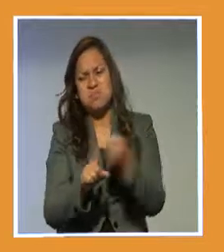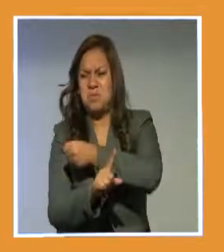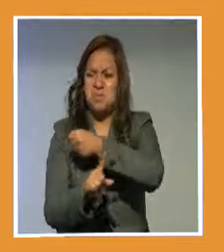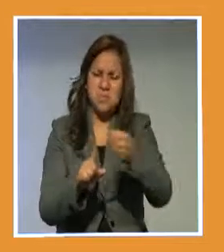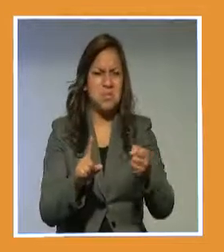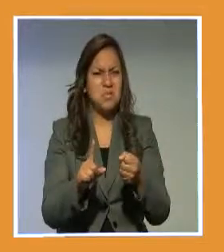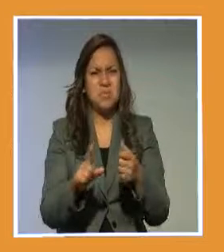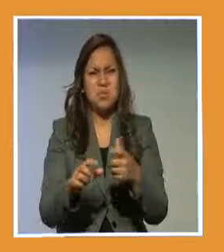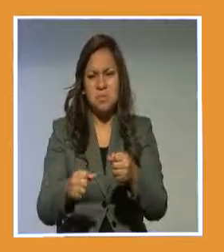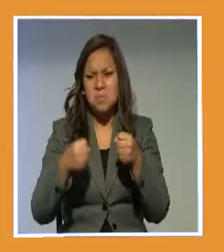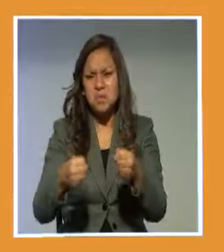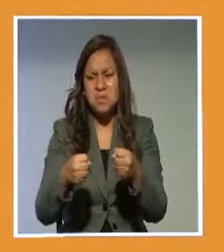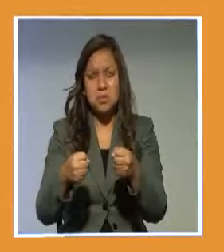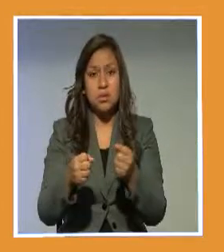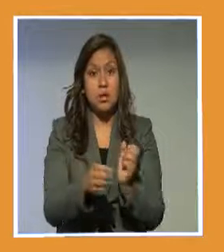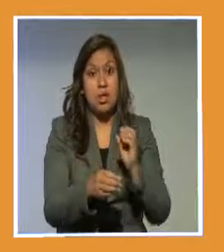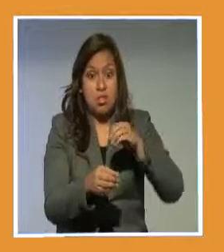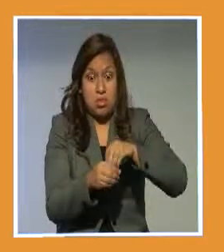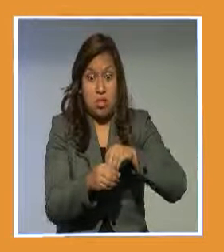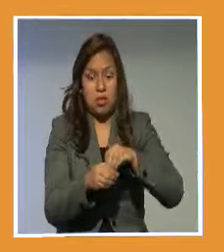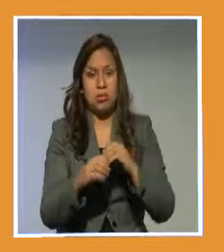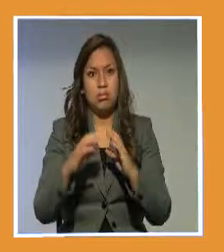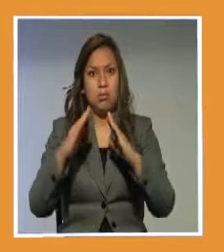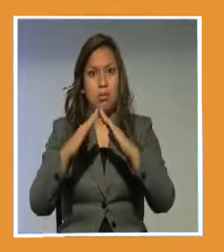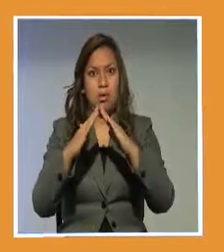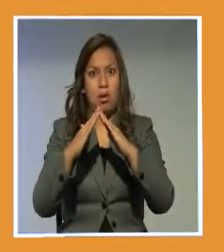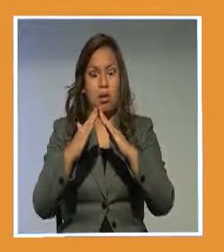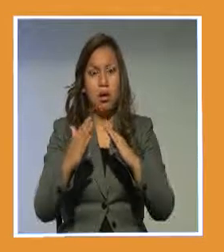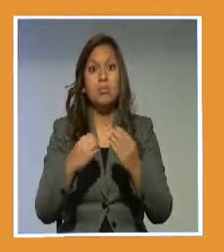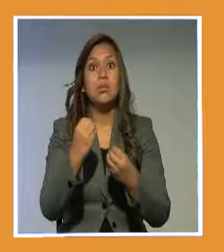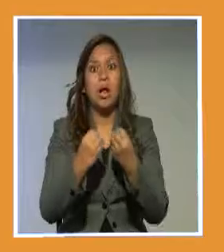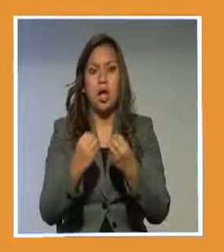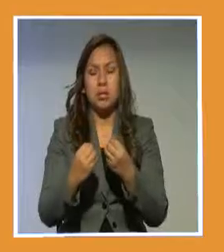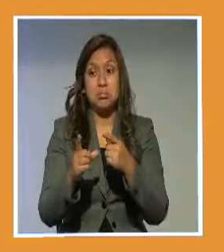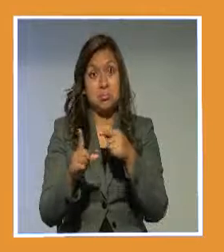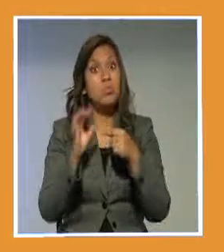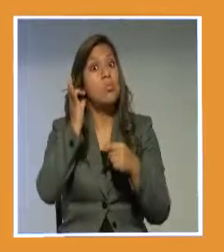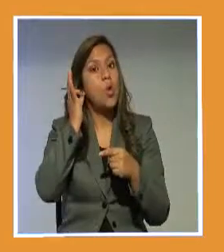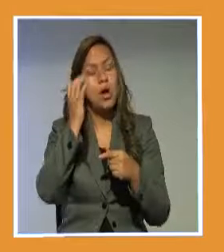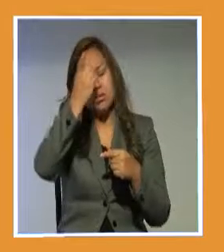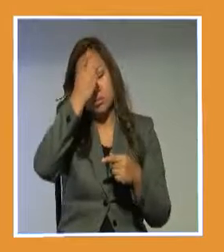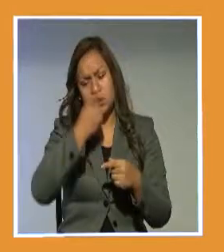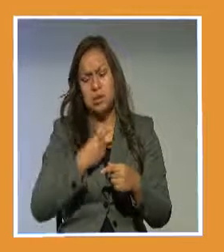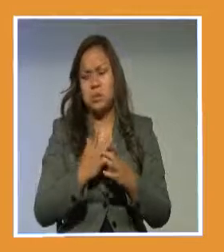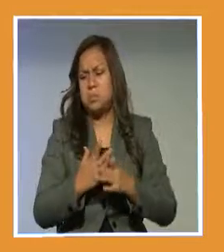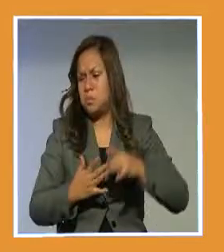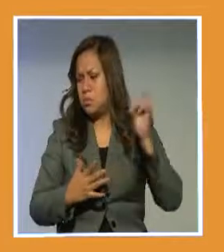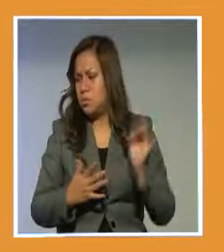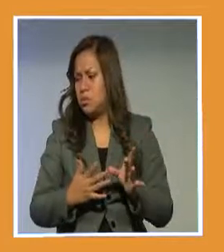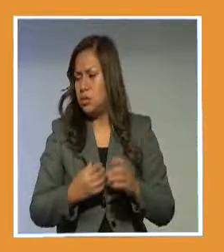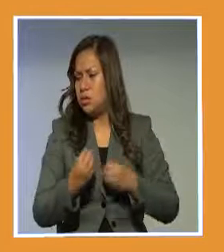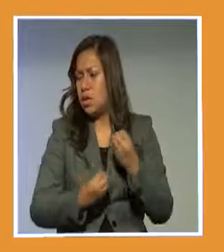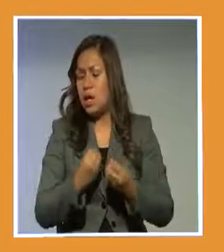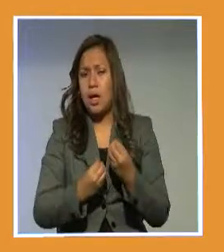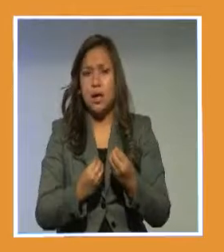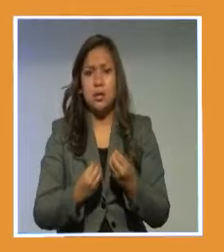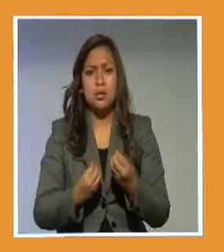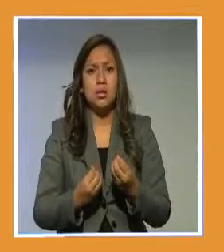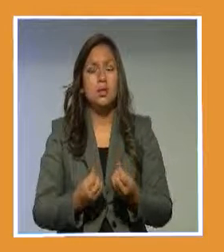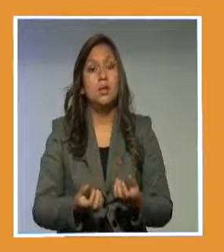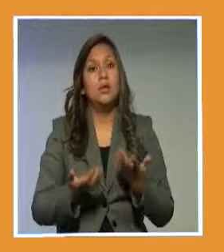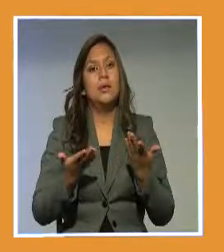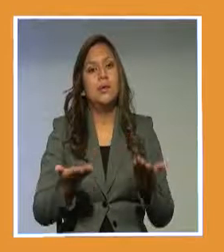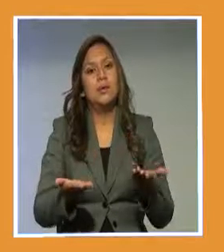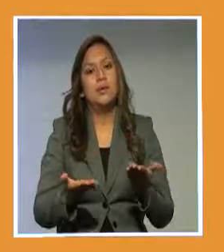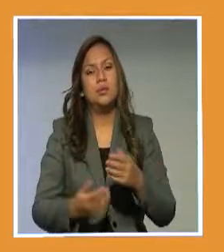maltratada dentro de su sociedad conyugal y decidía divorciarse, muchas veces tenía que mantener atada a su compañero